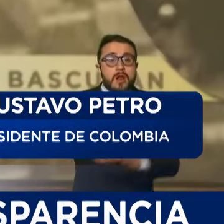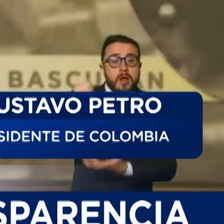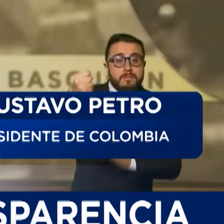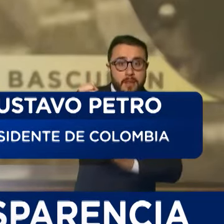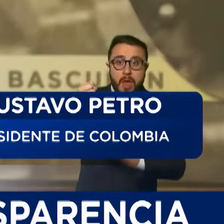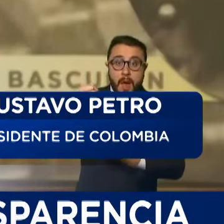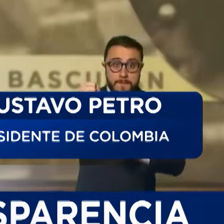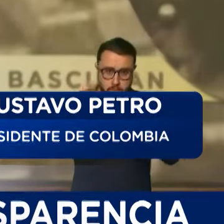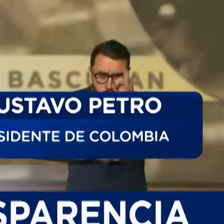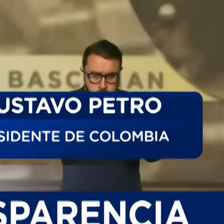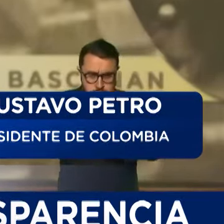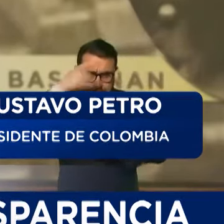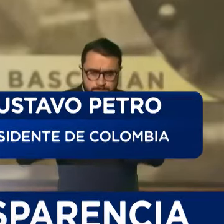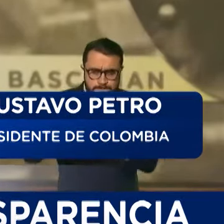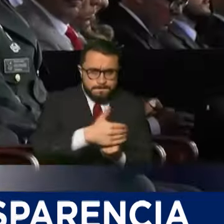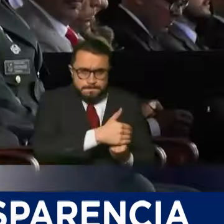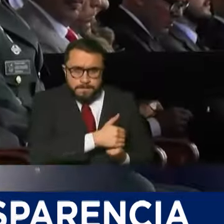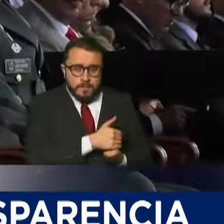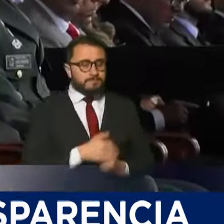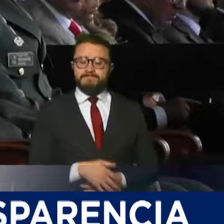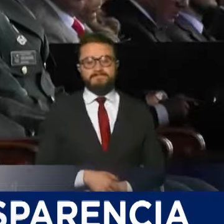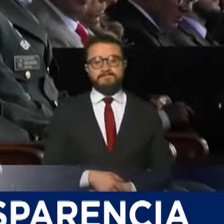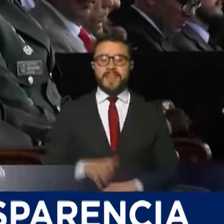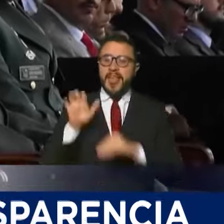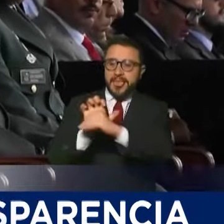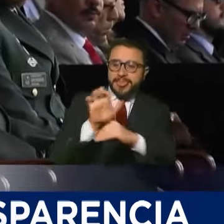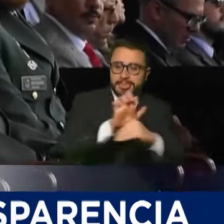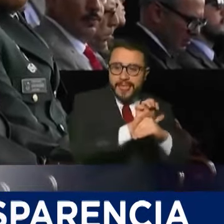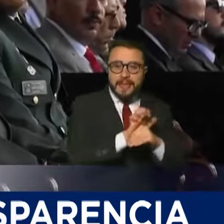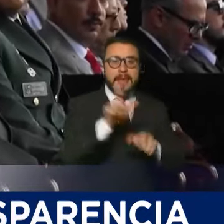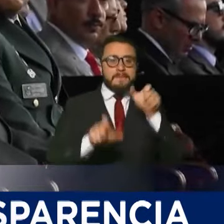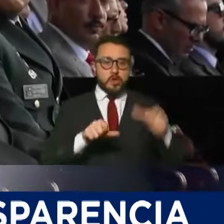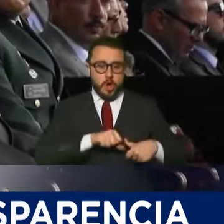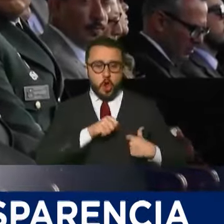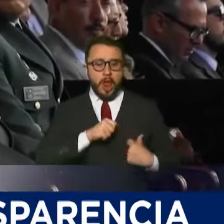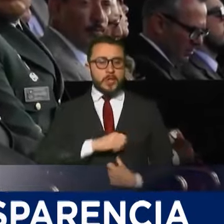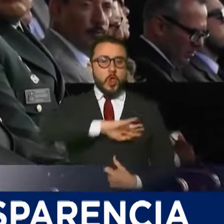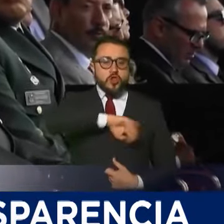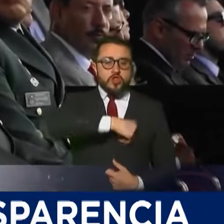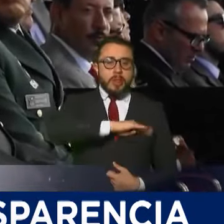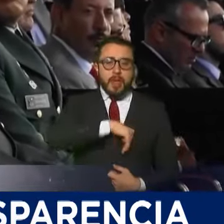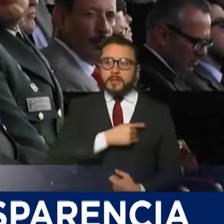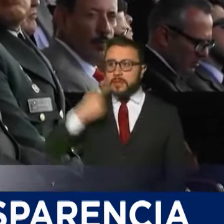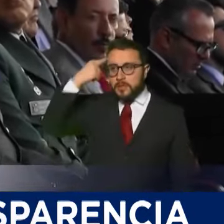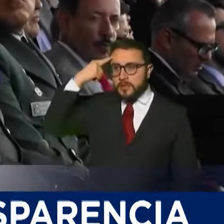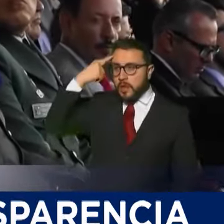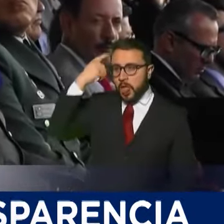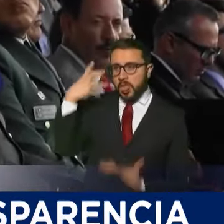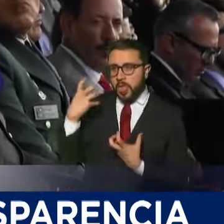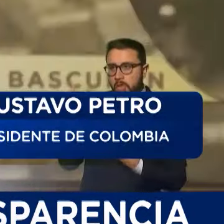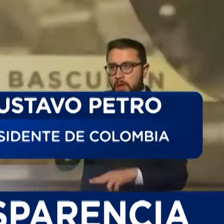Entes, personas, sin nada en el corazón, solamente con la codicia,